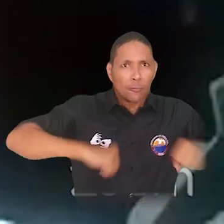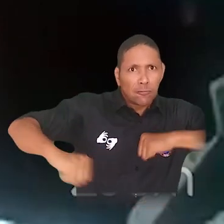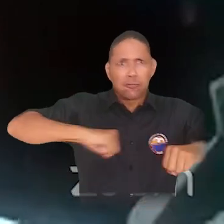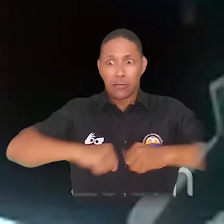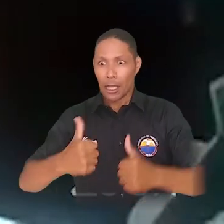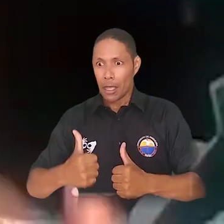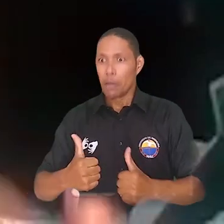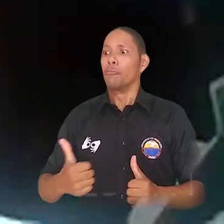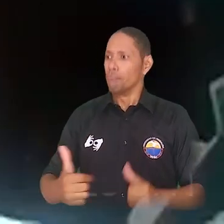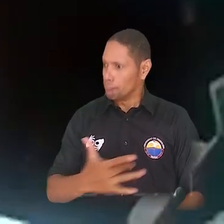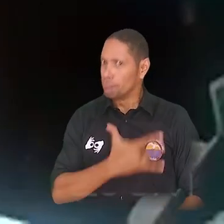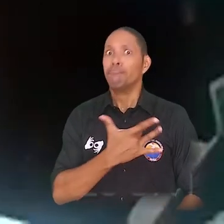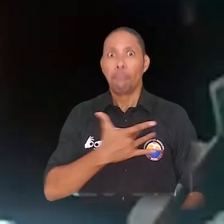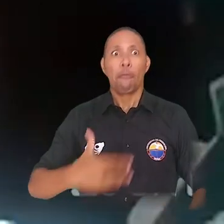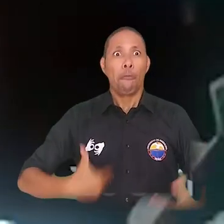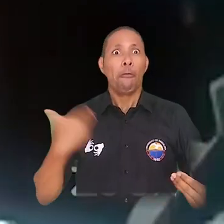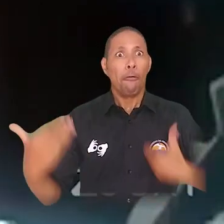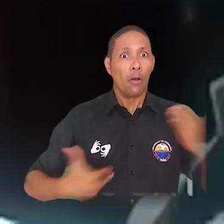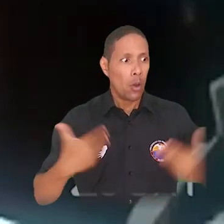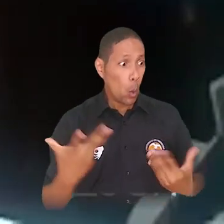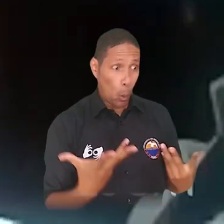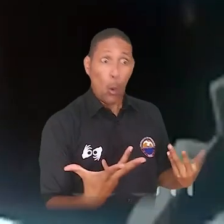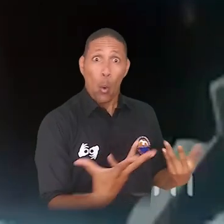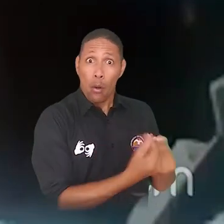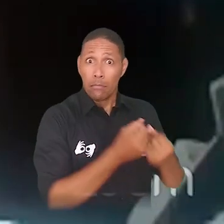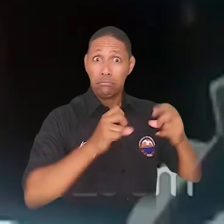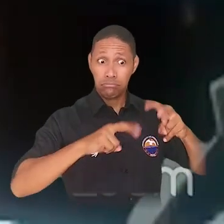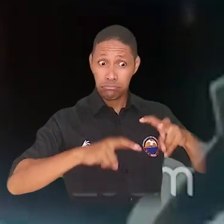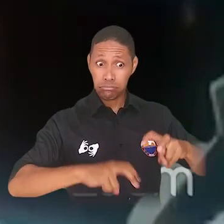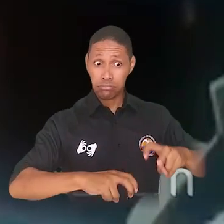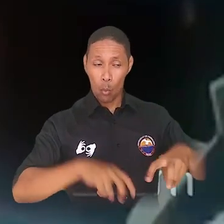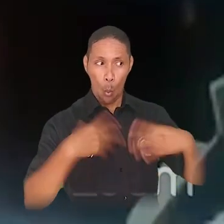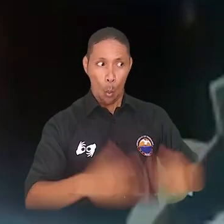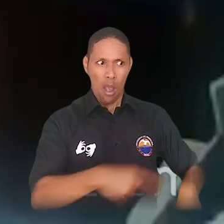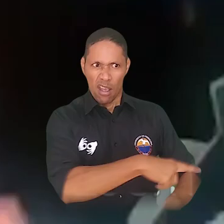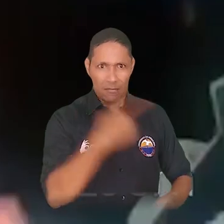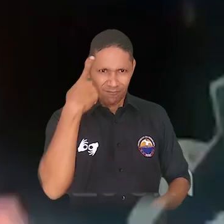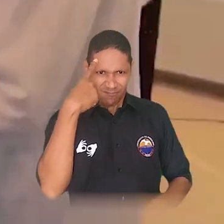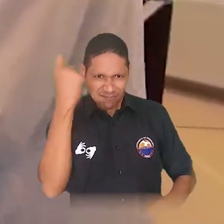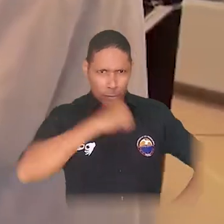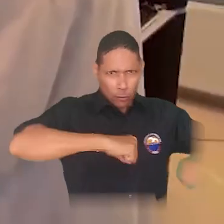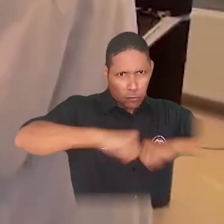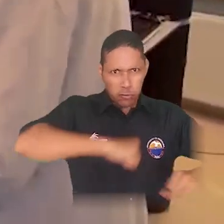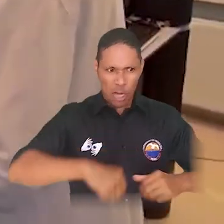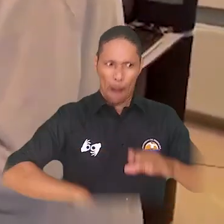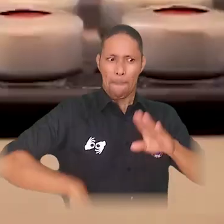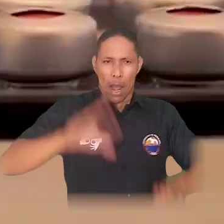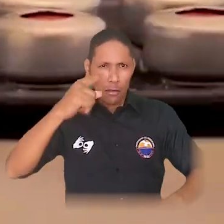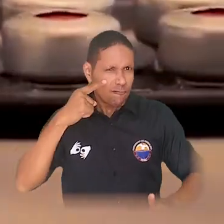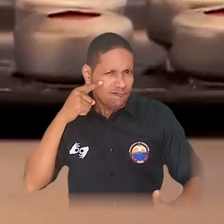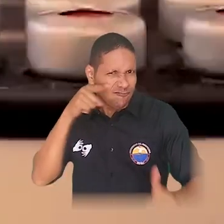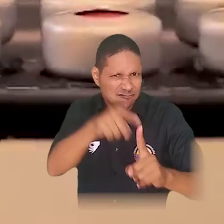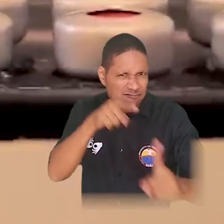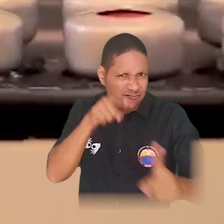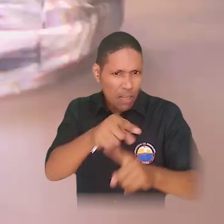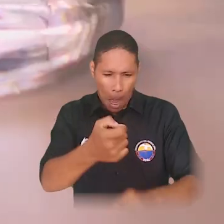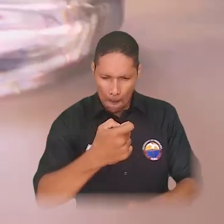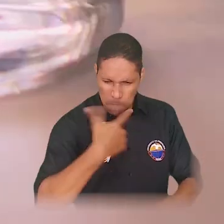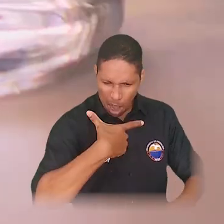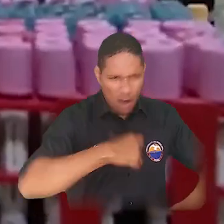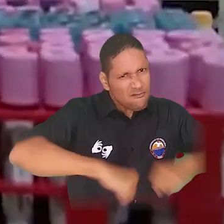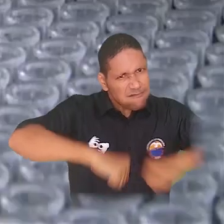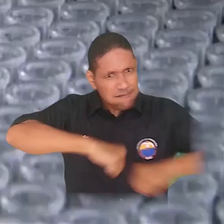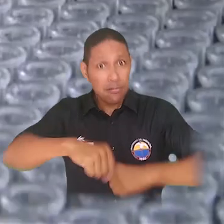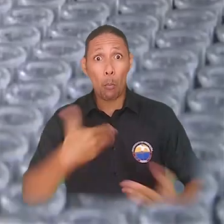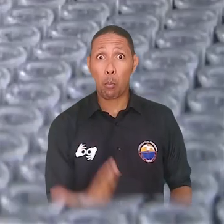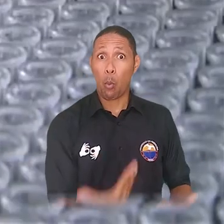Se atrevieron. Yo me siento muy orgulloso de tener un cuerpo de docentes, investigadores e investigadoras atrevidos, como el que más. Nos estamos atreviendo